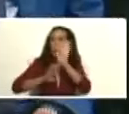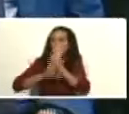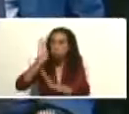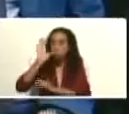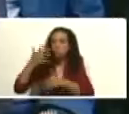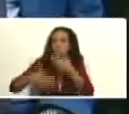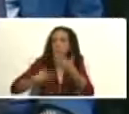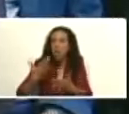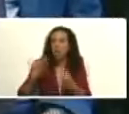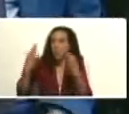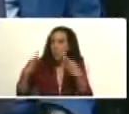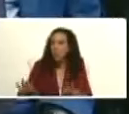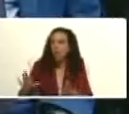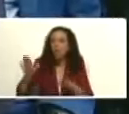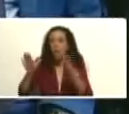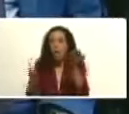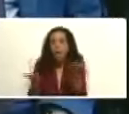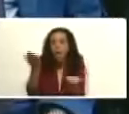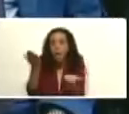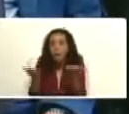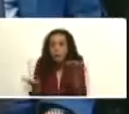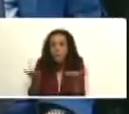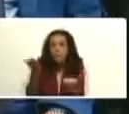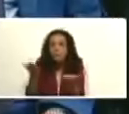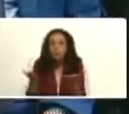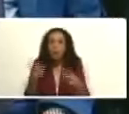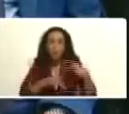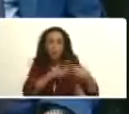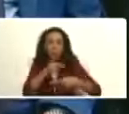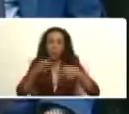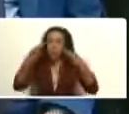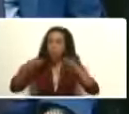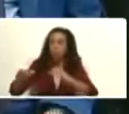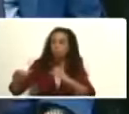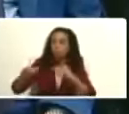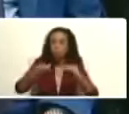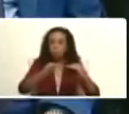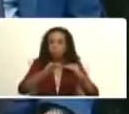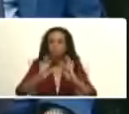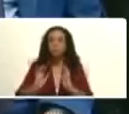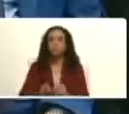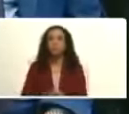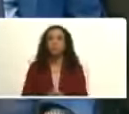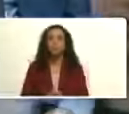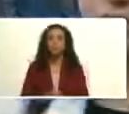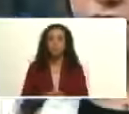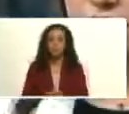productiva, normalizada, productiva y normalizada.